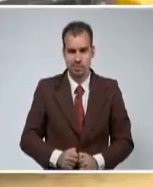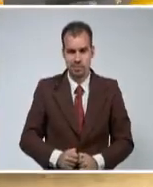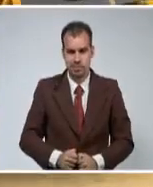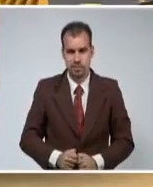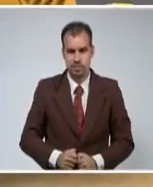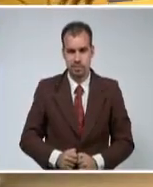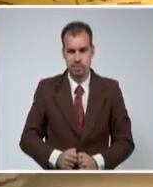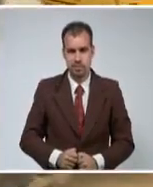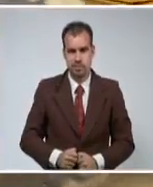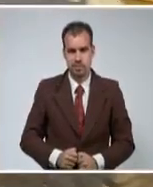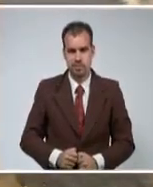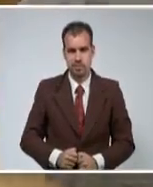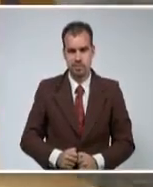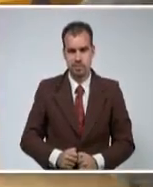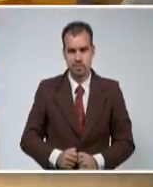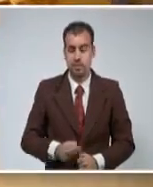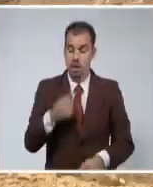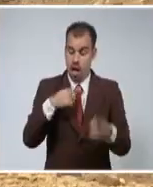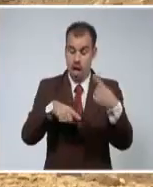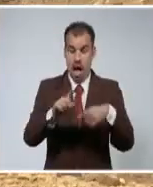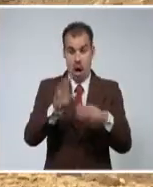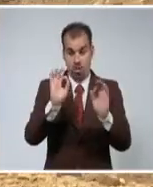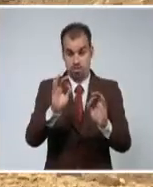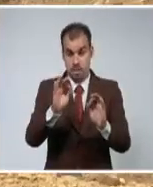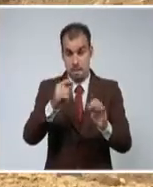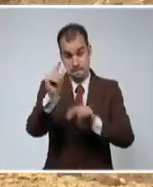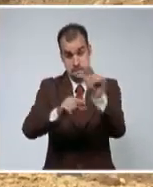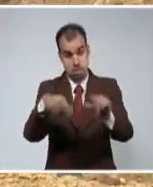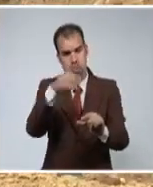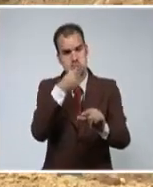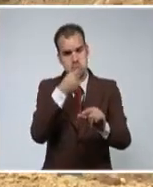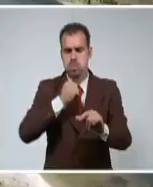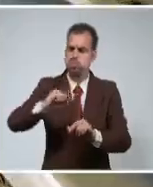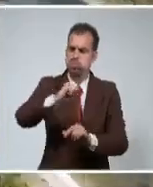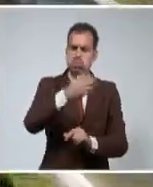de las actuales y futuras generaciones.